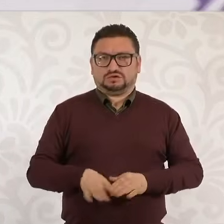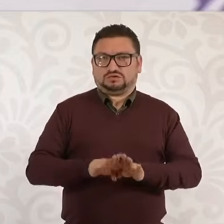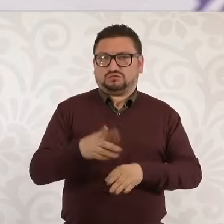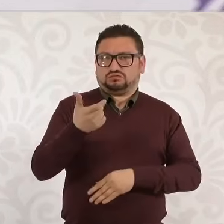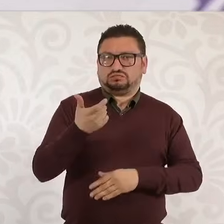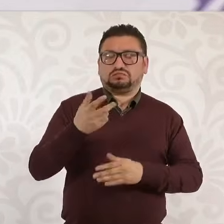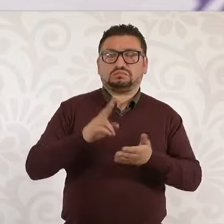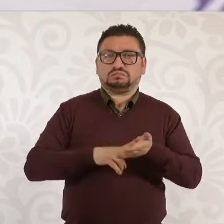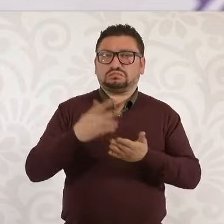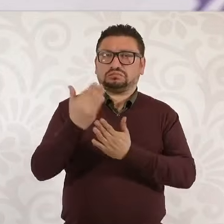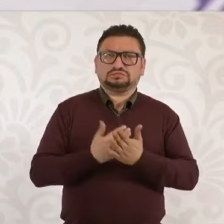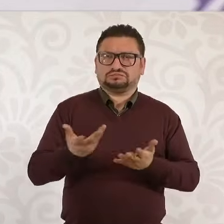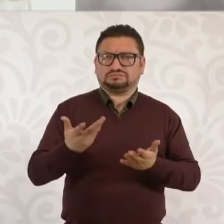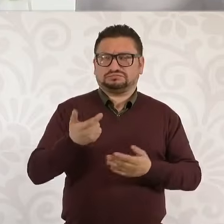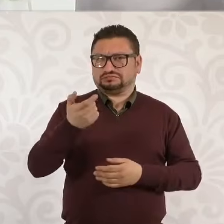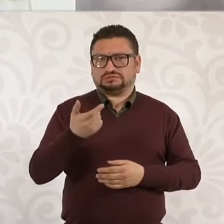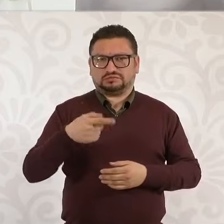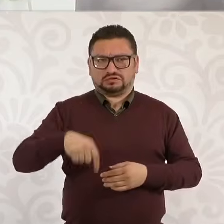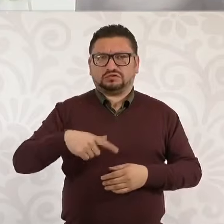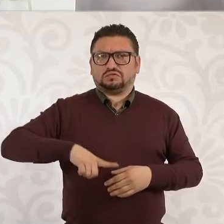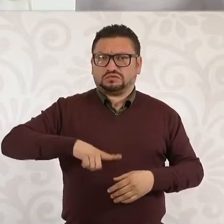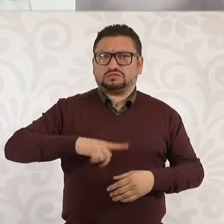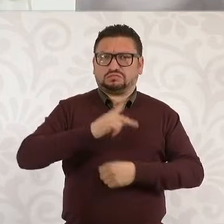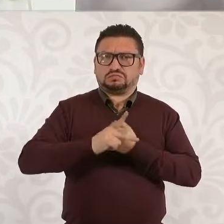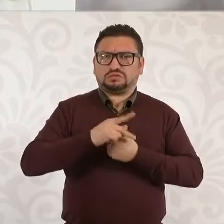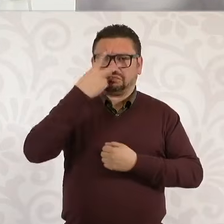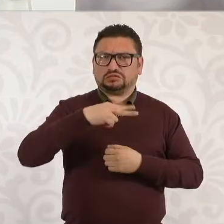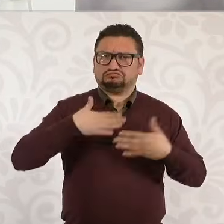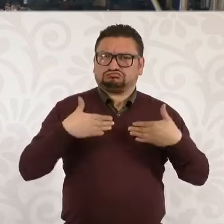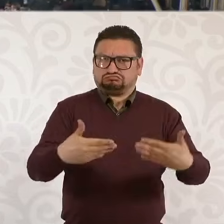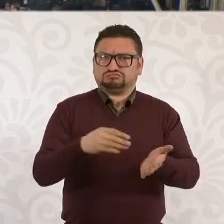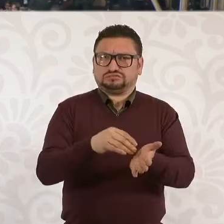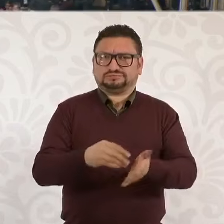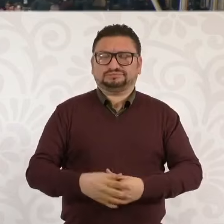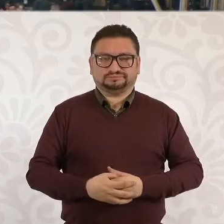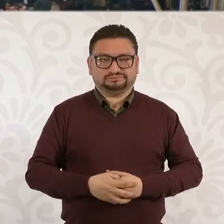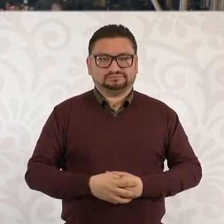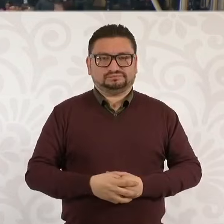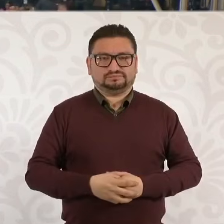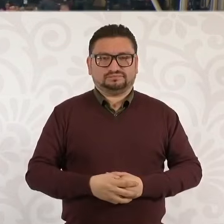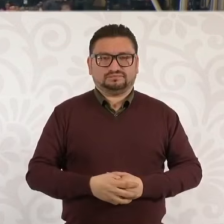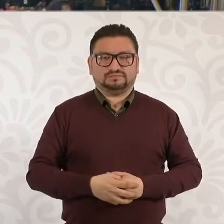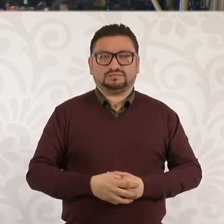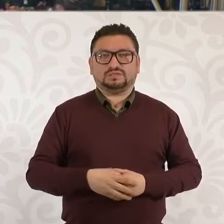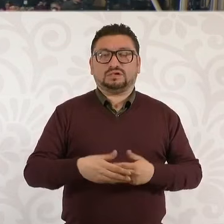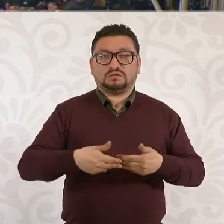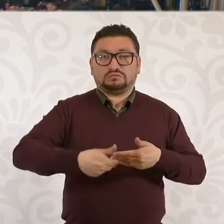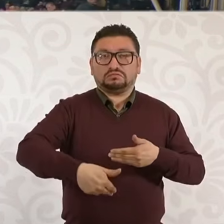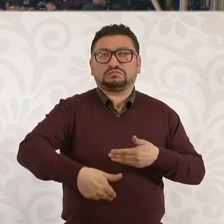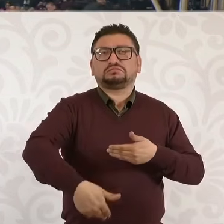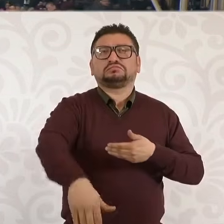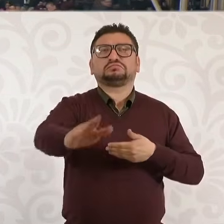si no hubiera confianza en el gobierno y en el país. Y en el mediano y largo plazo,